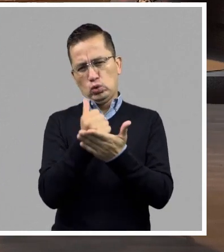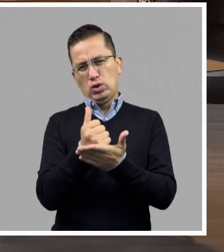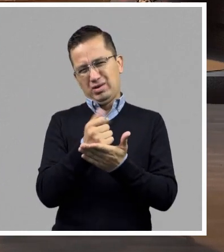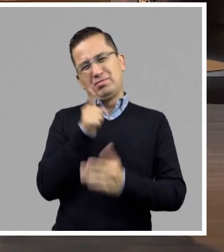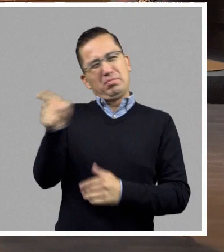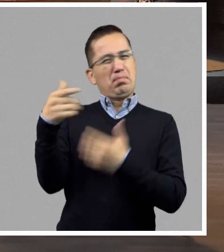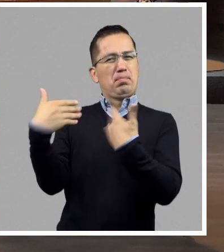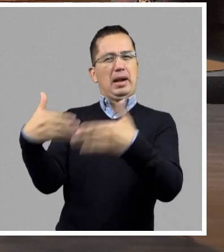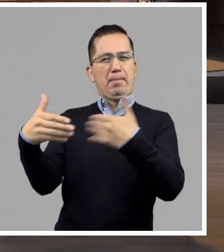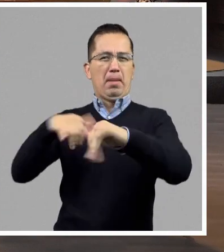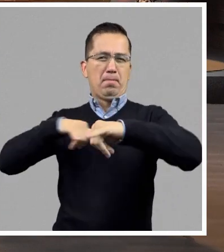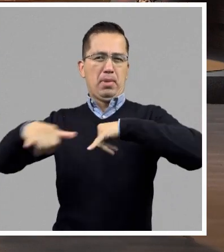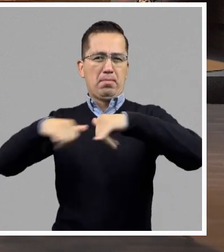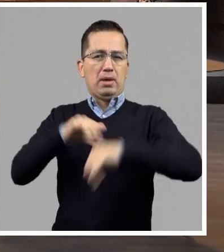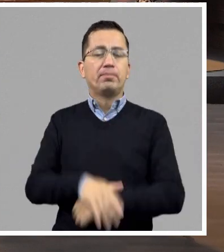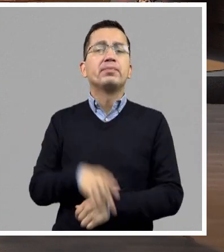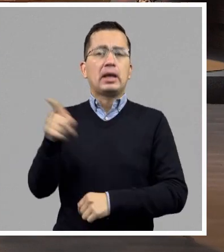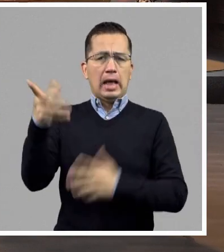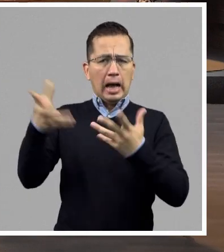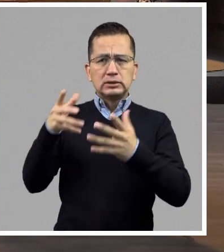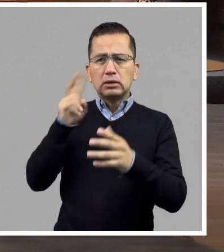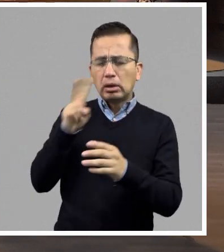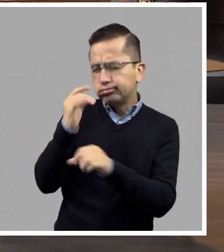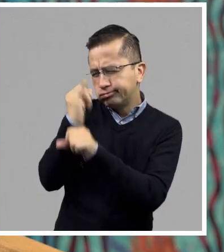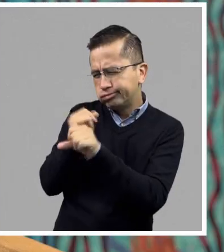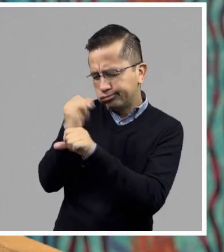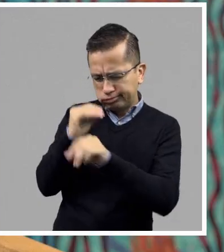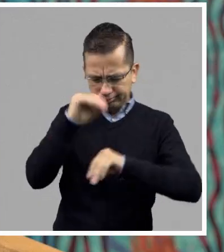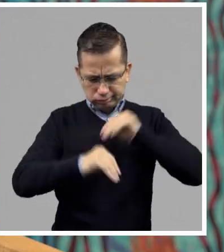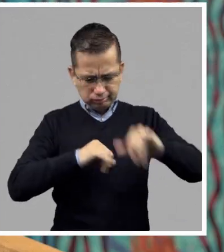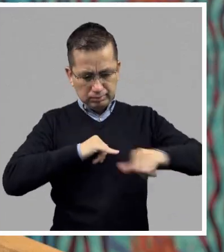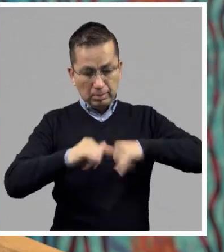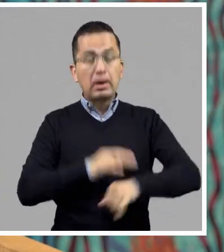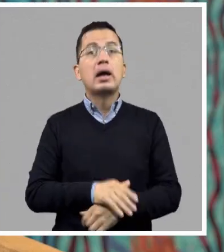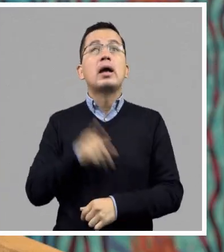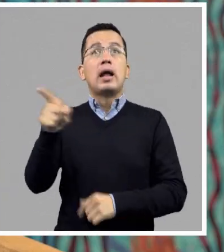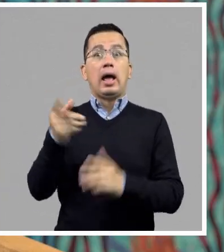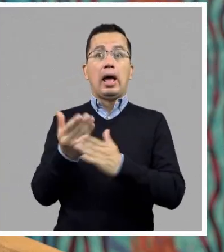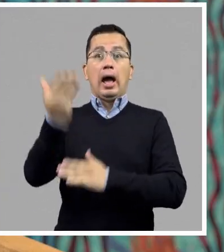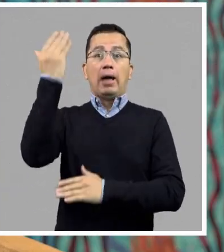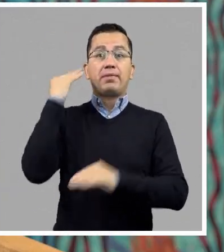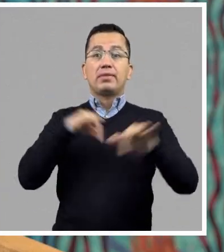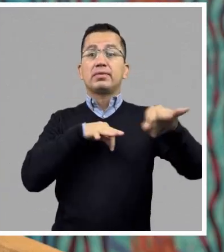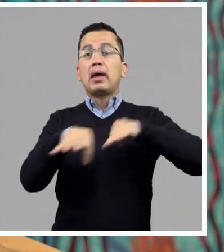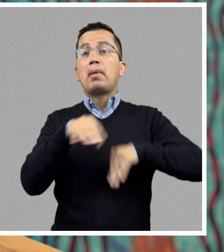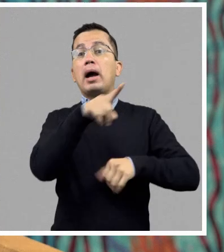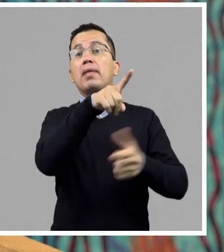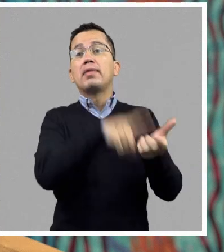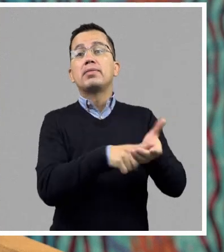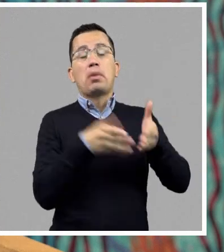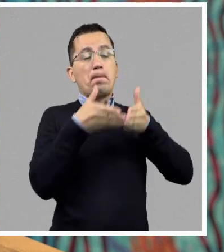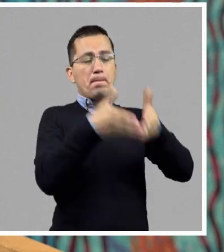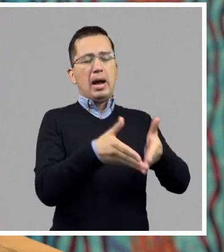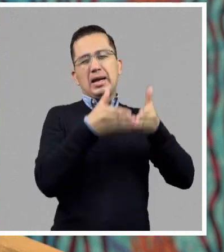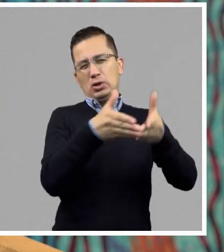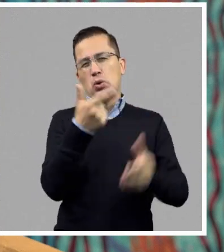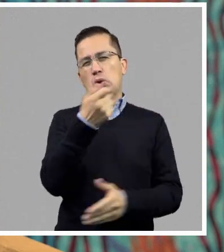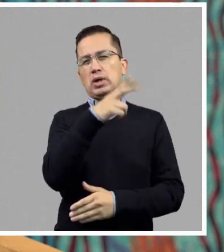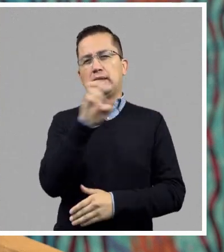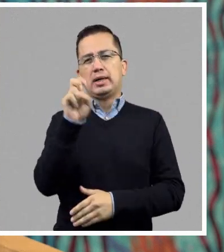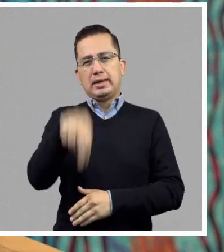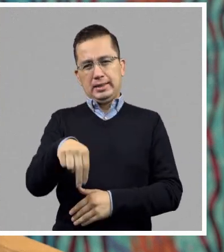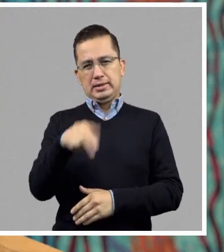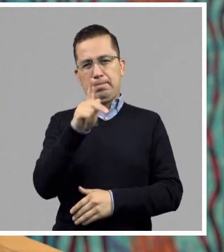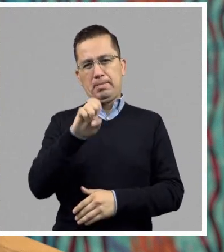hecho Mateo colaborativo en comunidades has trabajado como oficial de radio en los barcos de greenpeace por muchos años recientemente